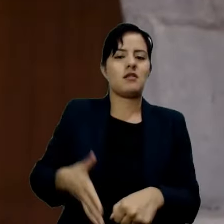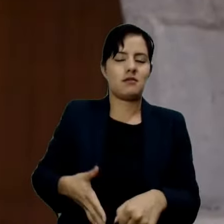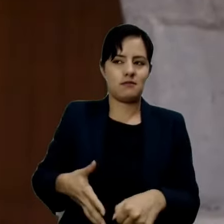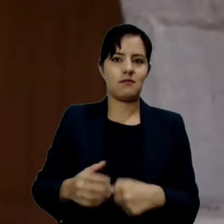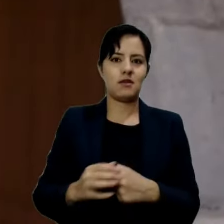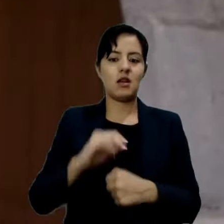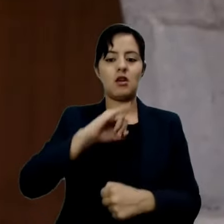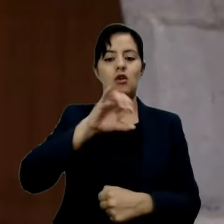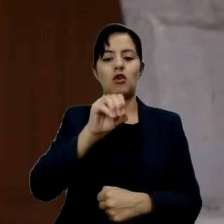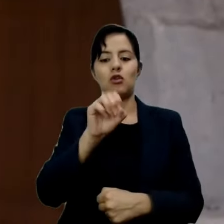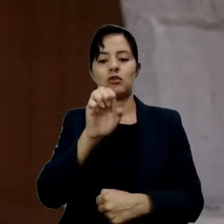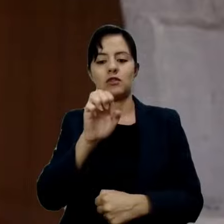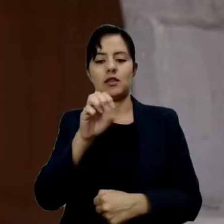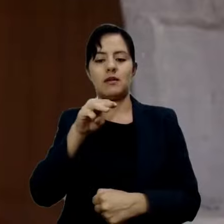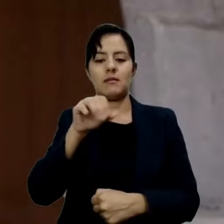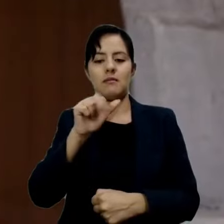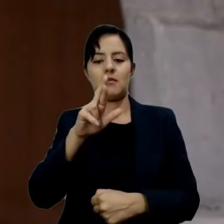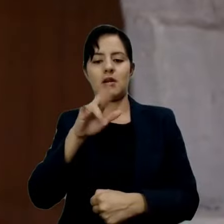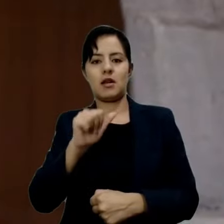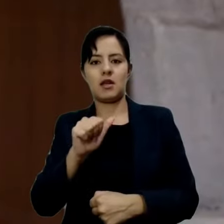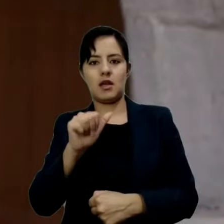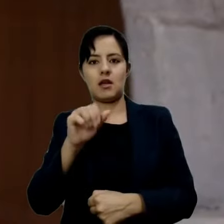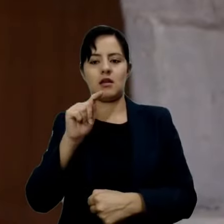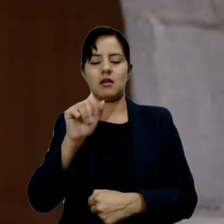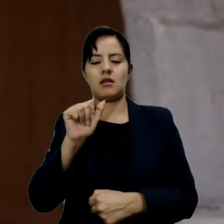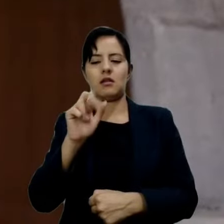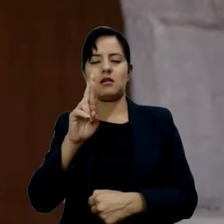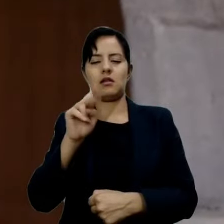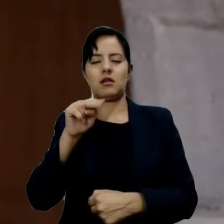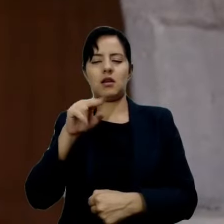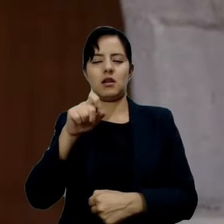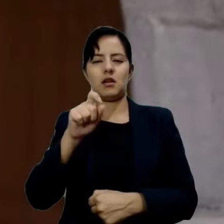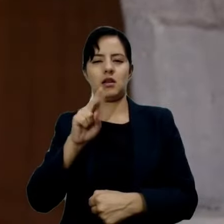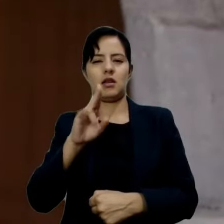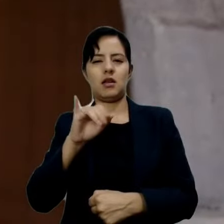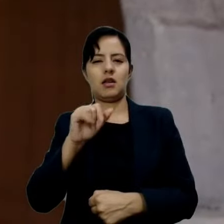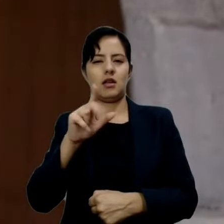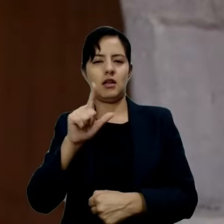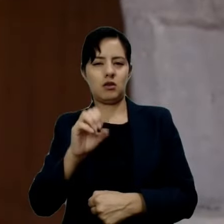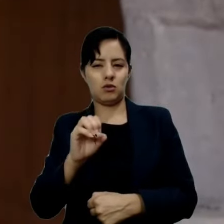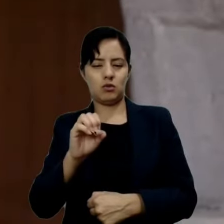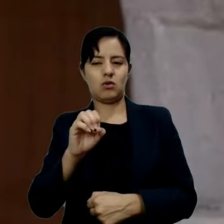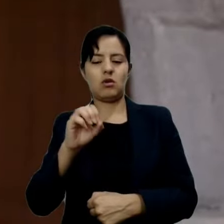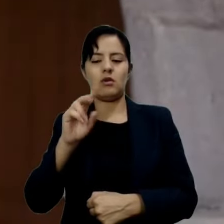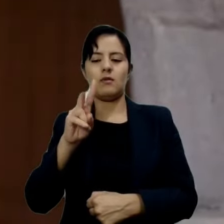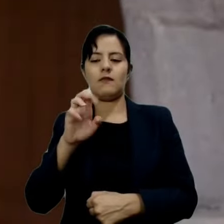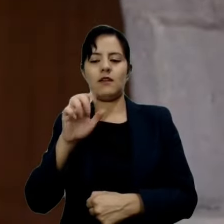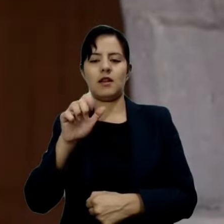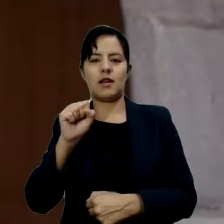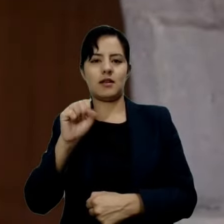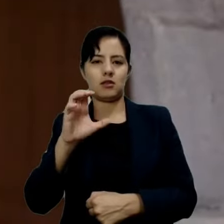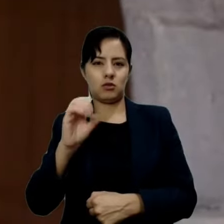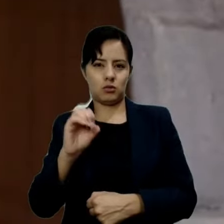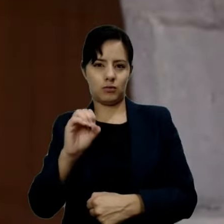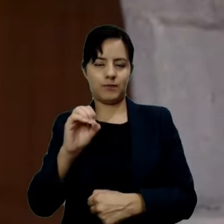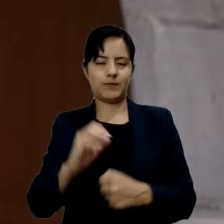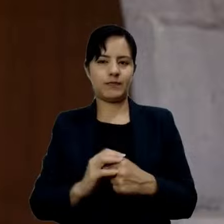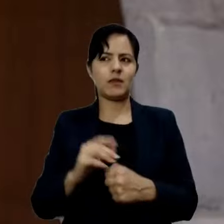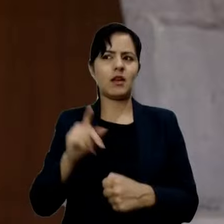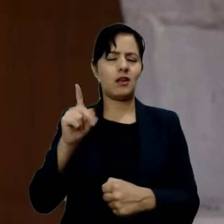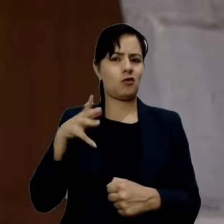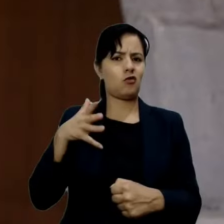José María Tranquilino Francisco de Jesús Velasco Gómez Obregón José María Velasco orgullosamente